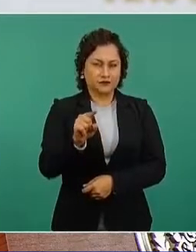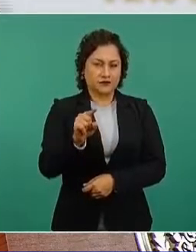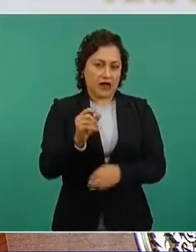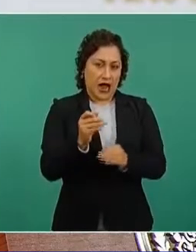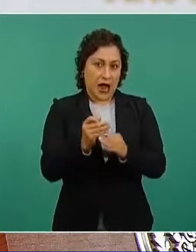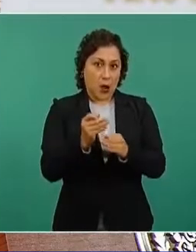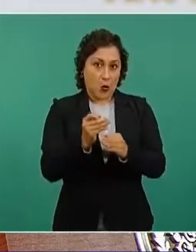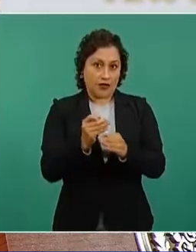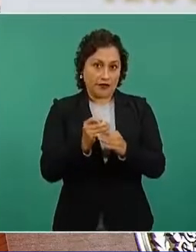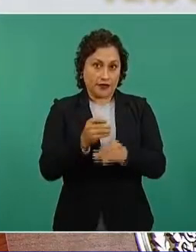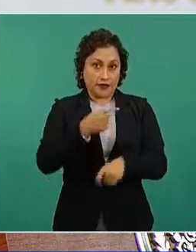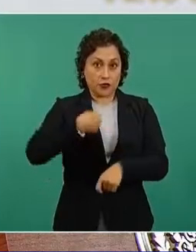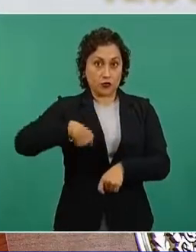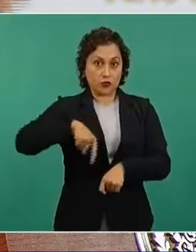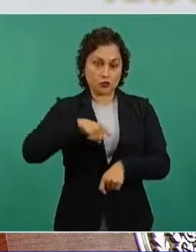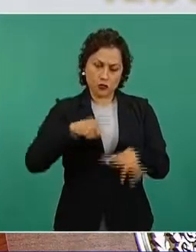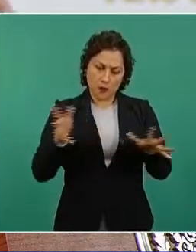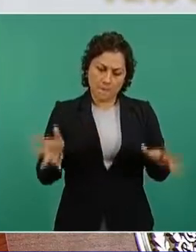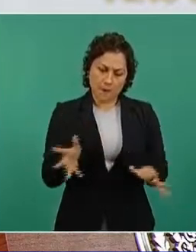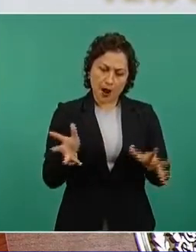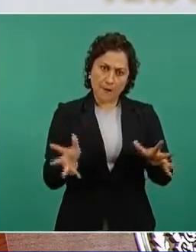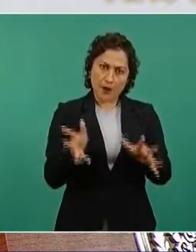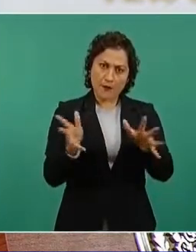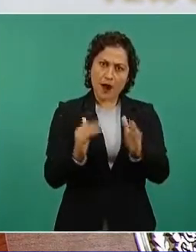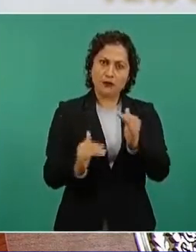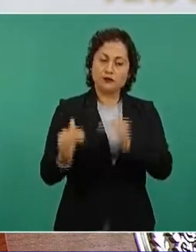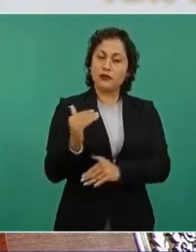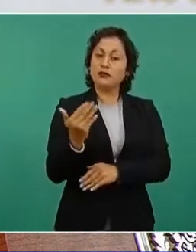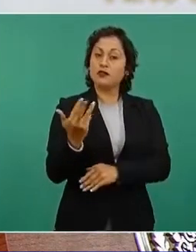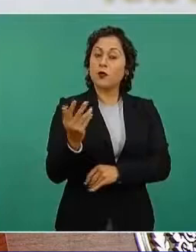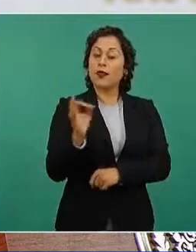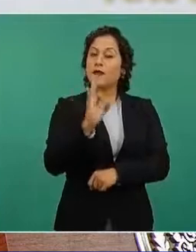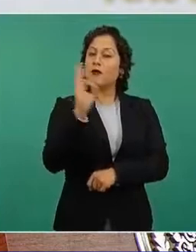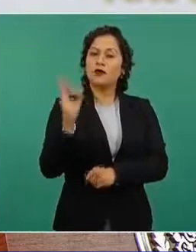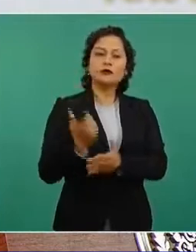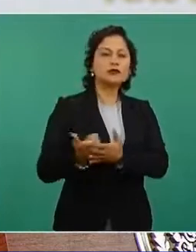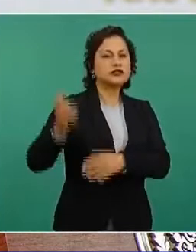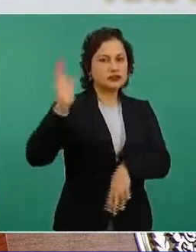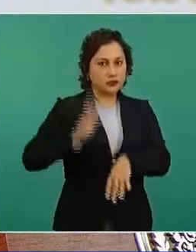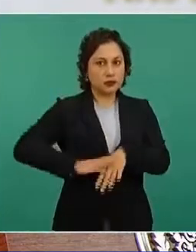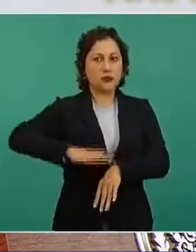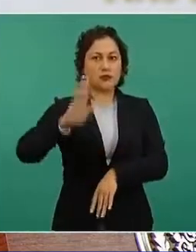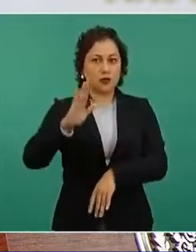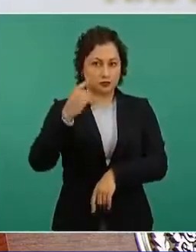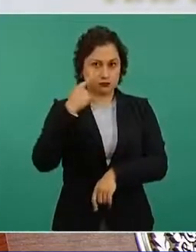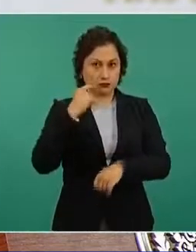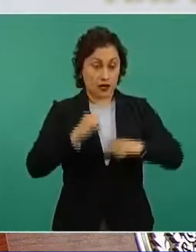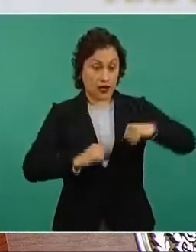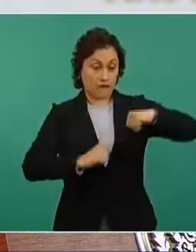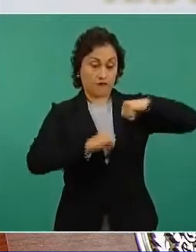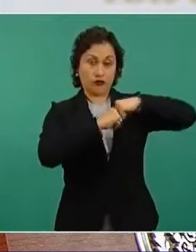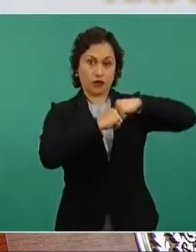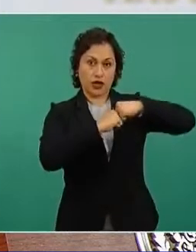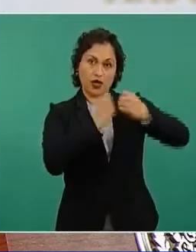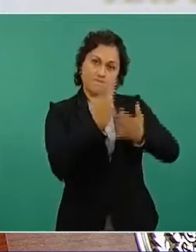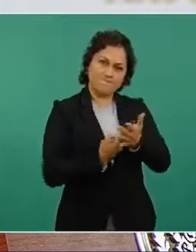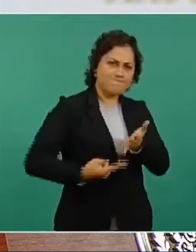como nunca en más de 30 años. En la frontera lo aumentamos al doble